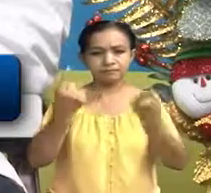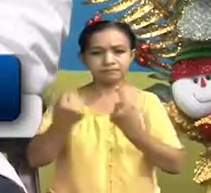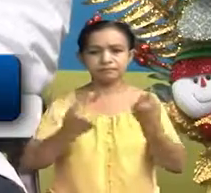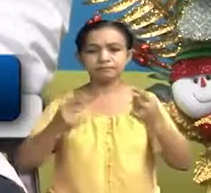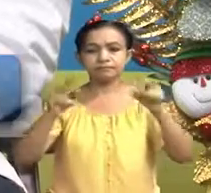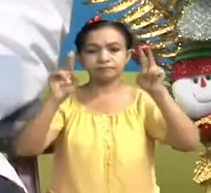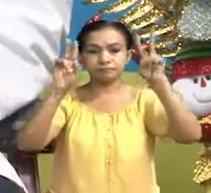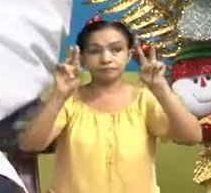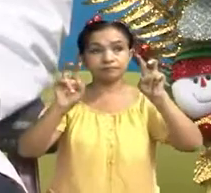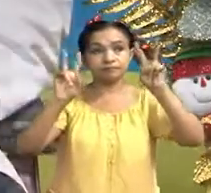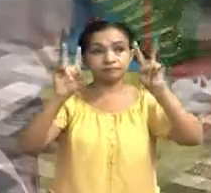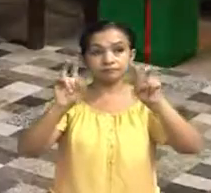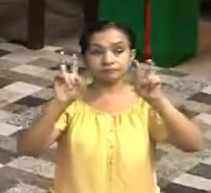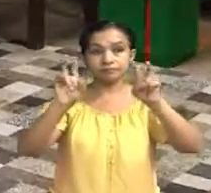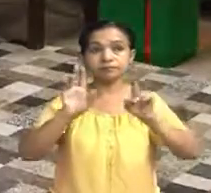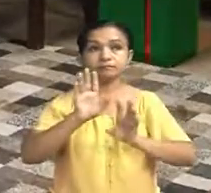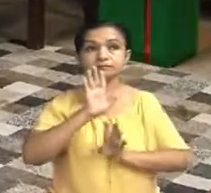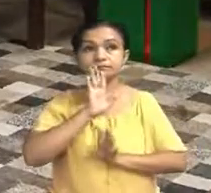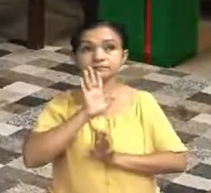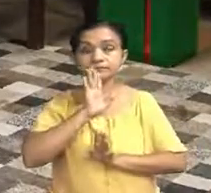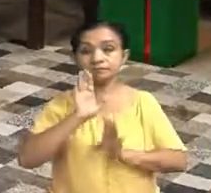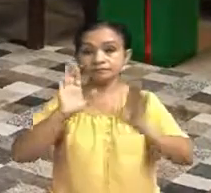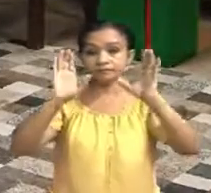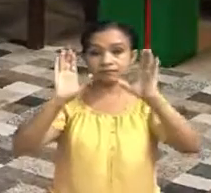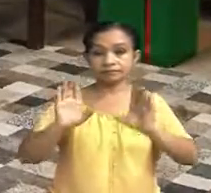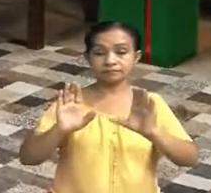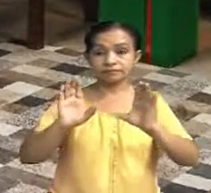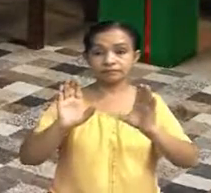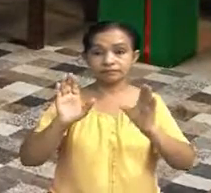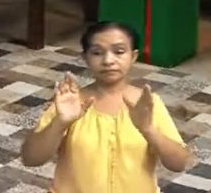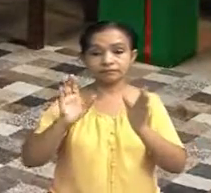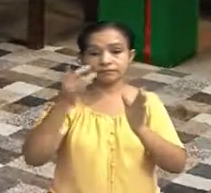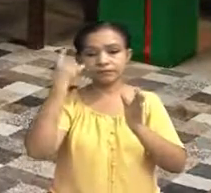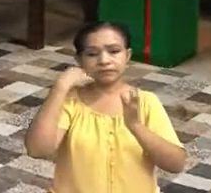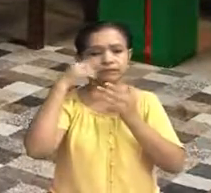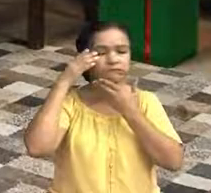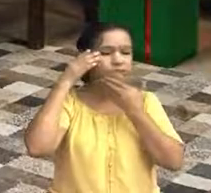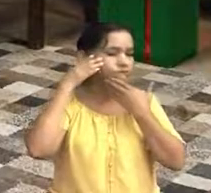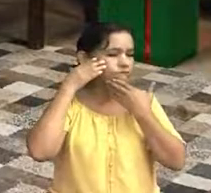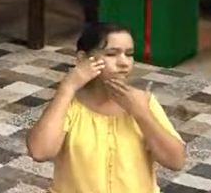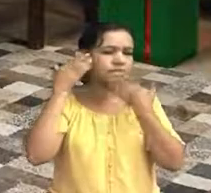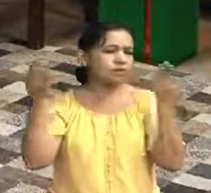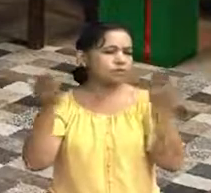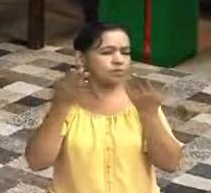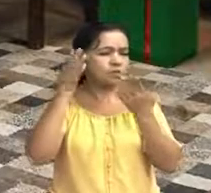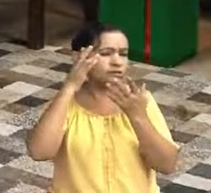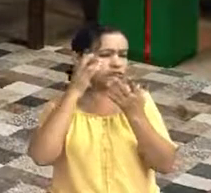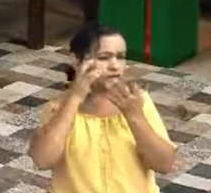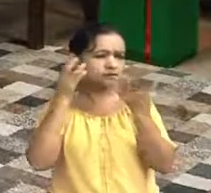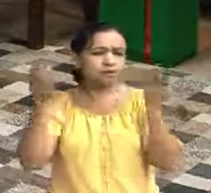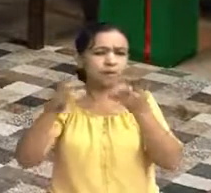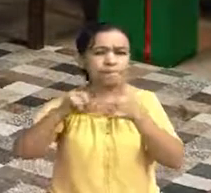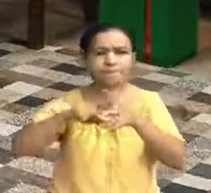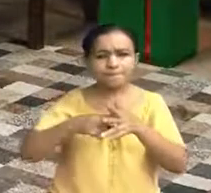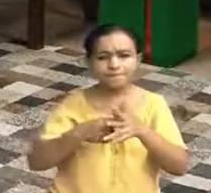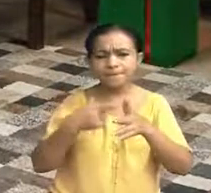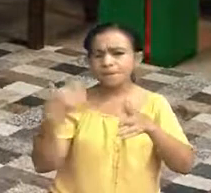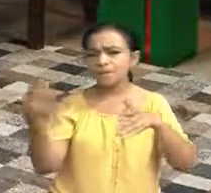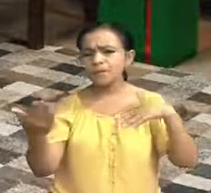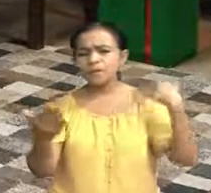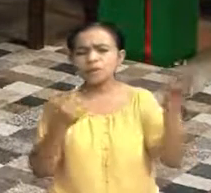El tema de ahorita, doctor, para conversar en esta tarde es sobre la parálisis facial. ¿Cómo empieza? ¿Cuáles son